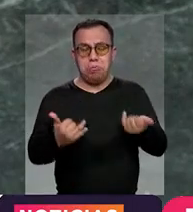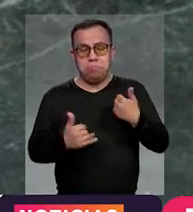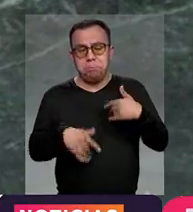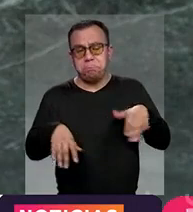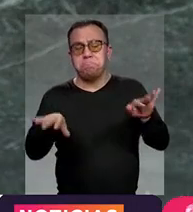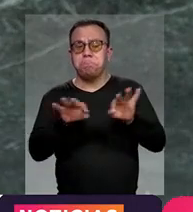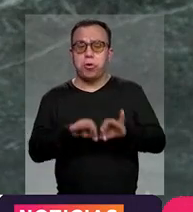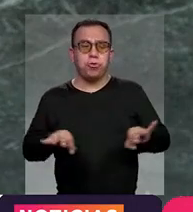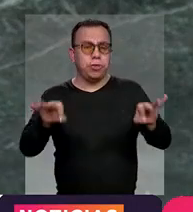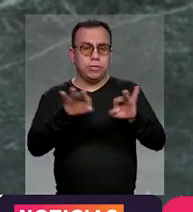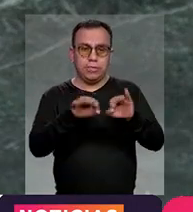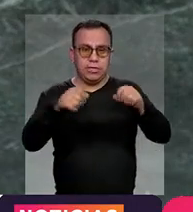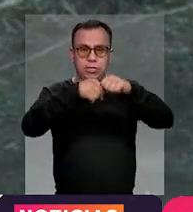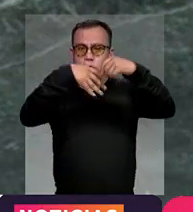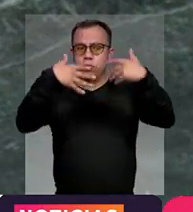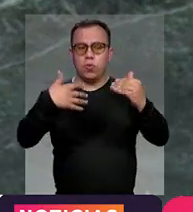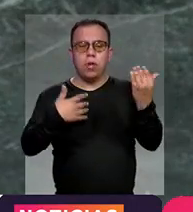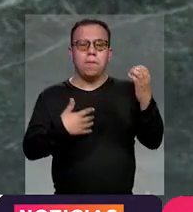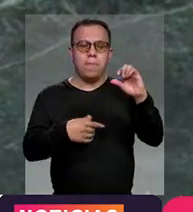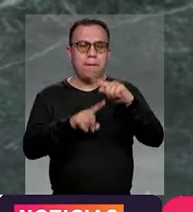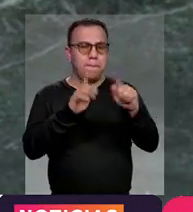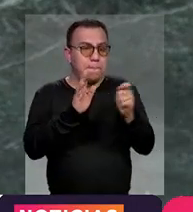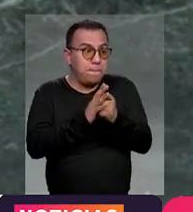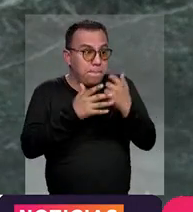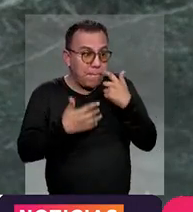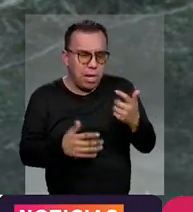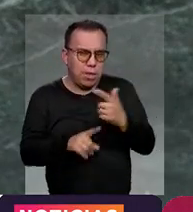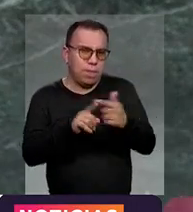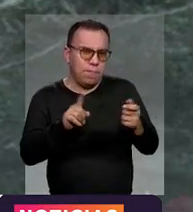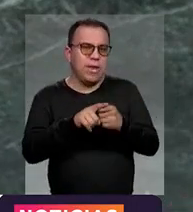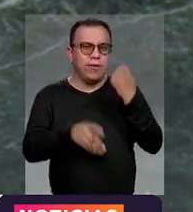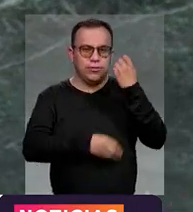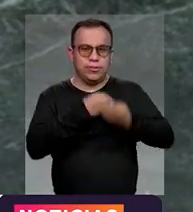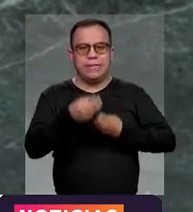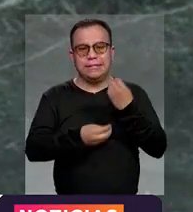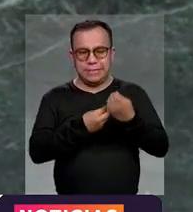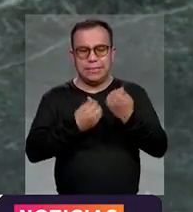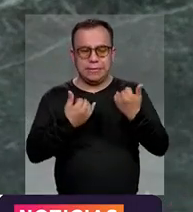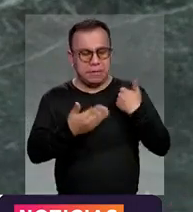importante la estructura pero si en el accionar criminal que vienen desarrollando